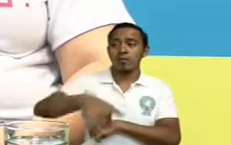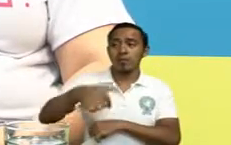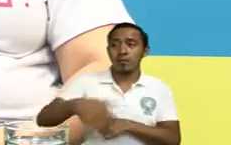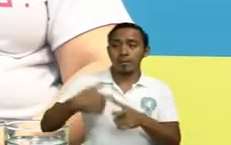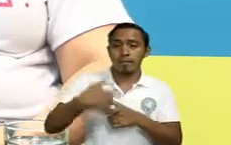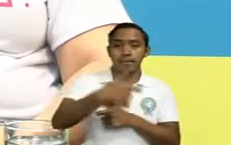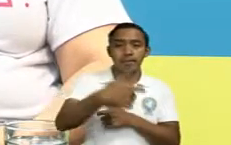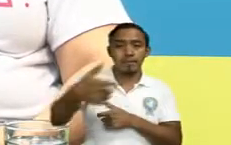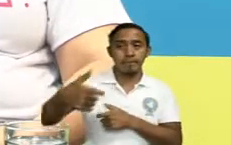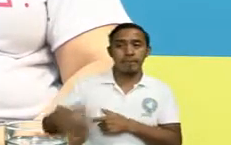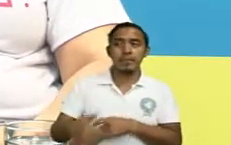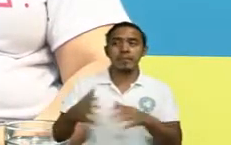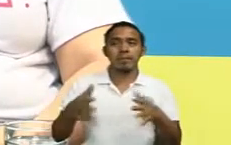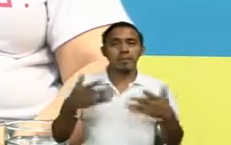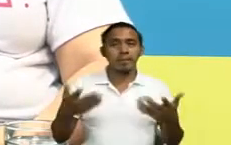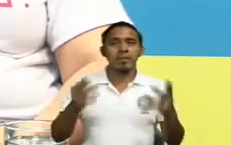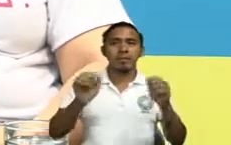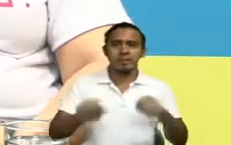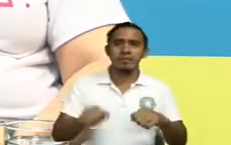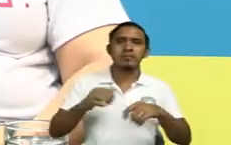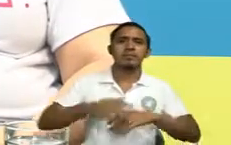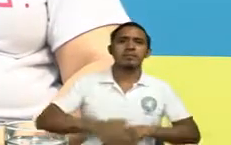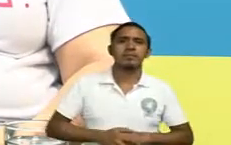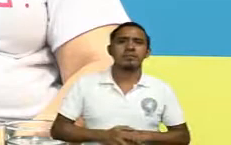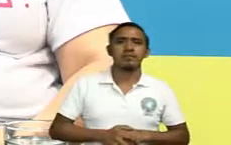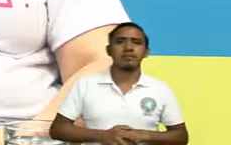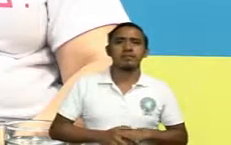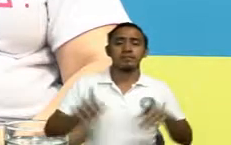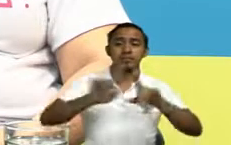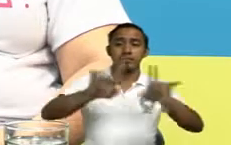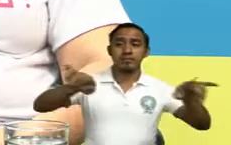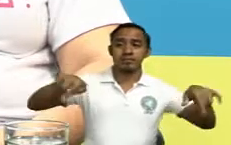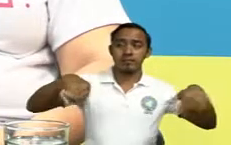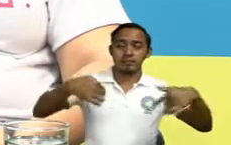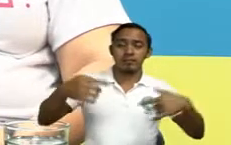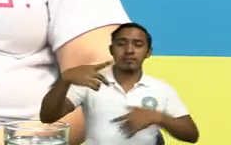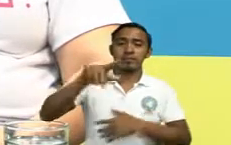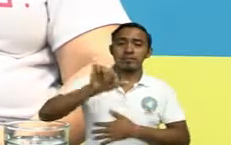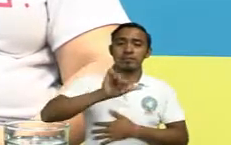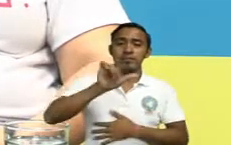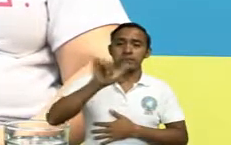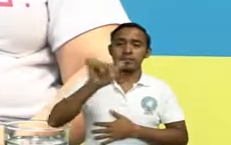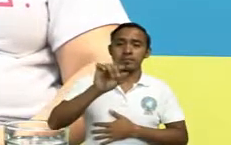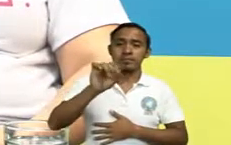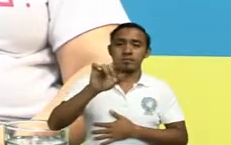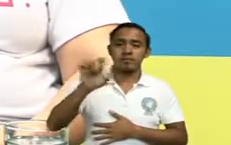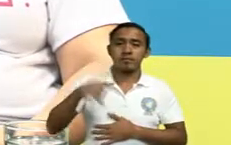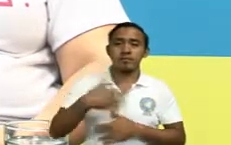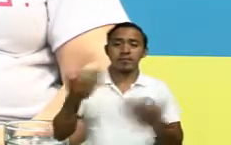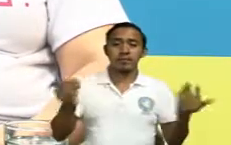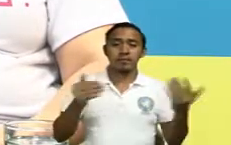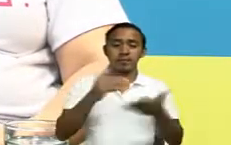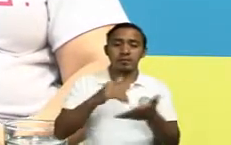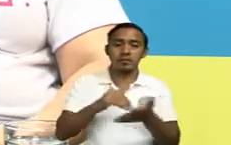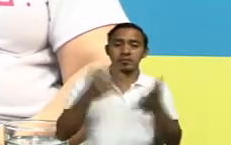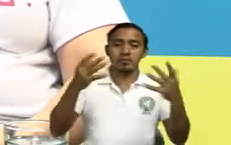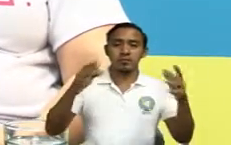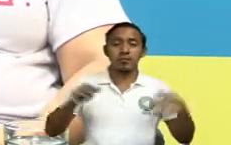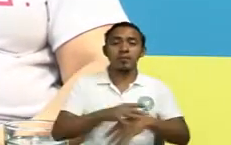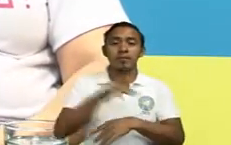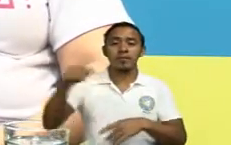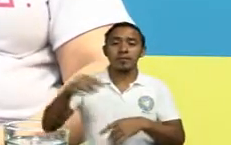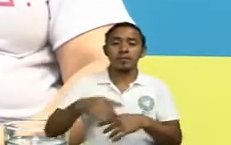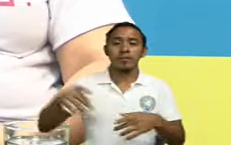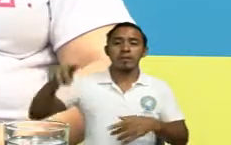invitamos a la población a que pueden presentarse en la plazoleta que está contiguo al Centro Cultural Managua y el Palacio